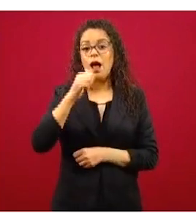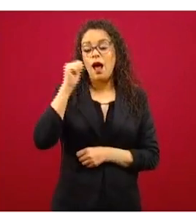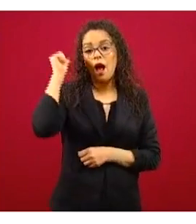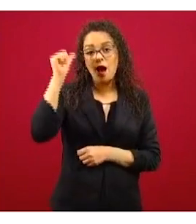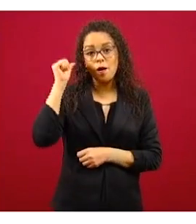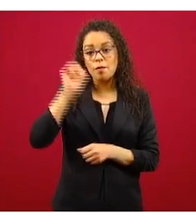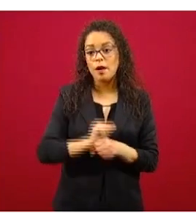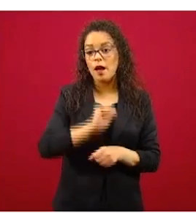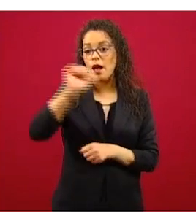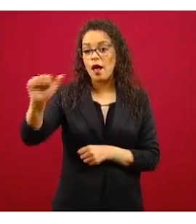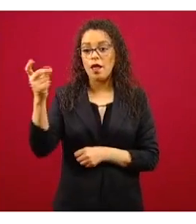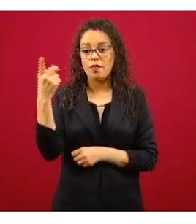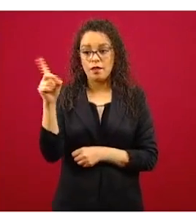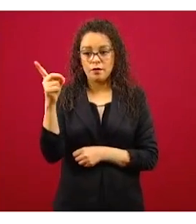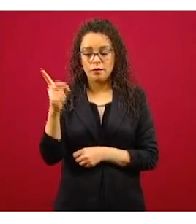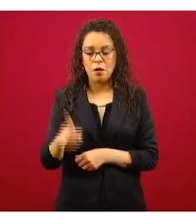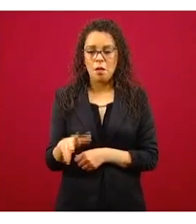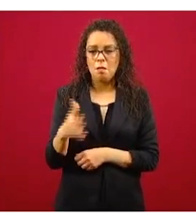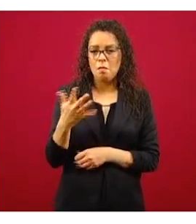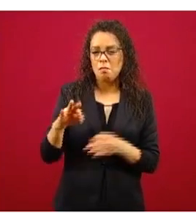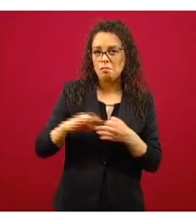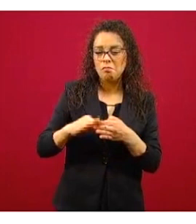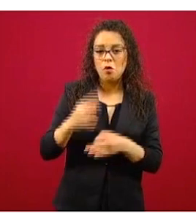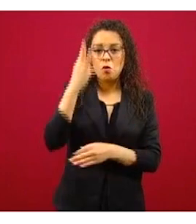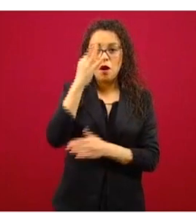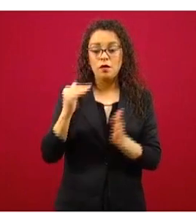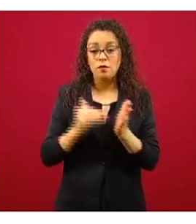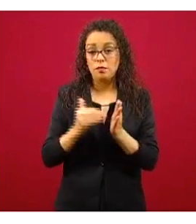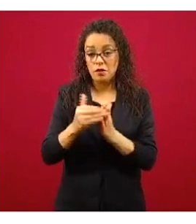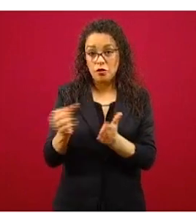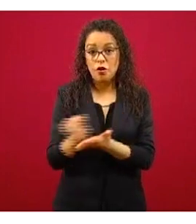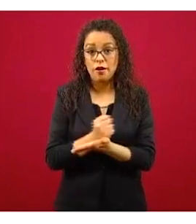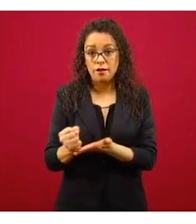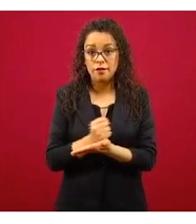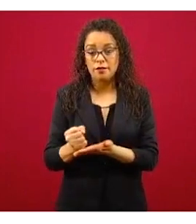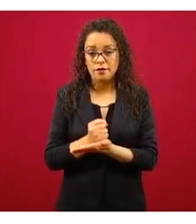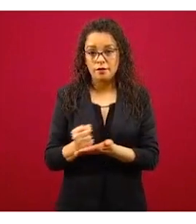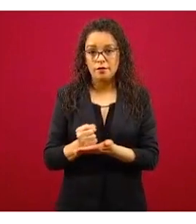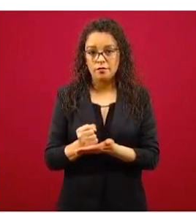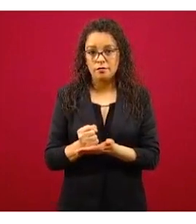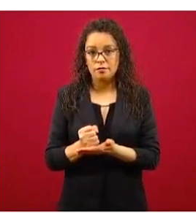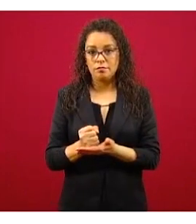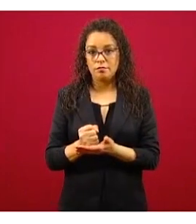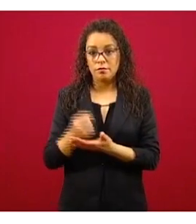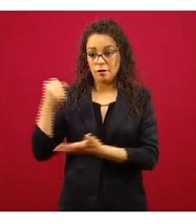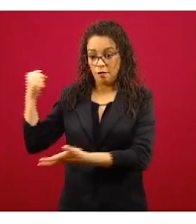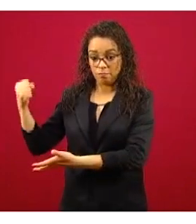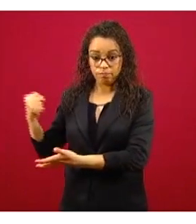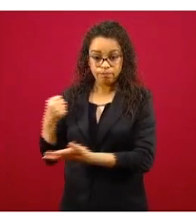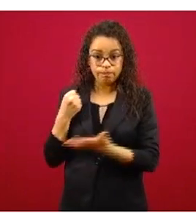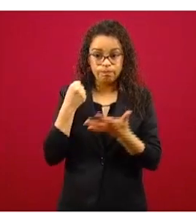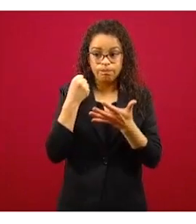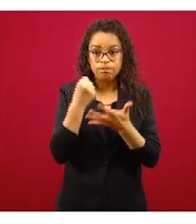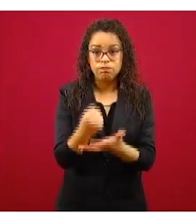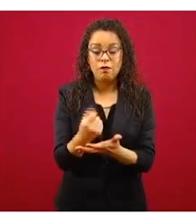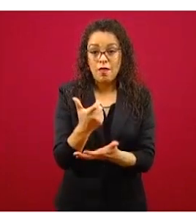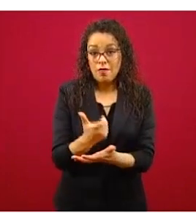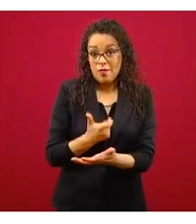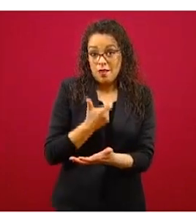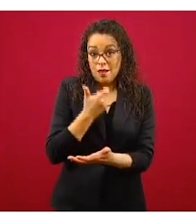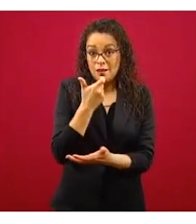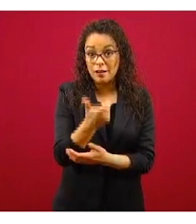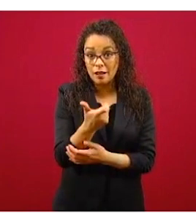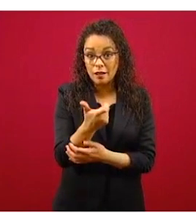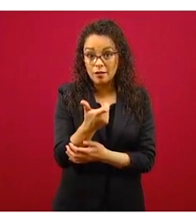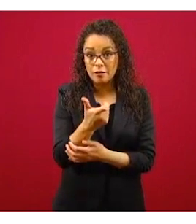casi 4 millones de créditos con una inversión total, con dinero que va a ir a